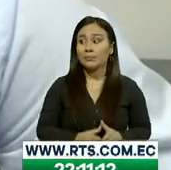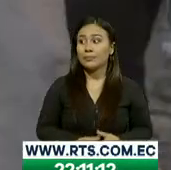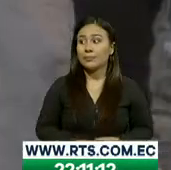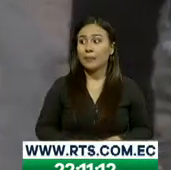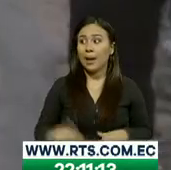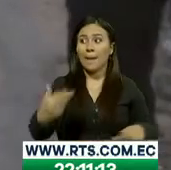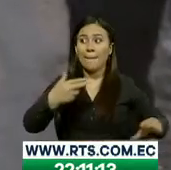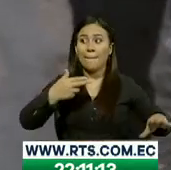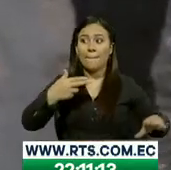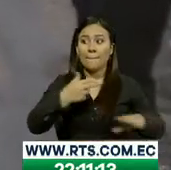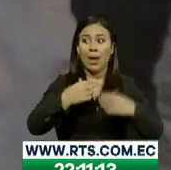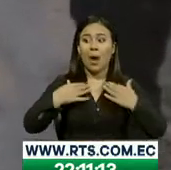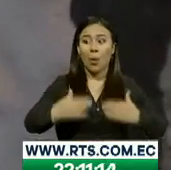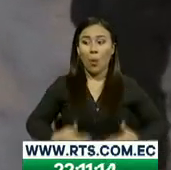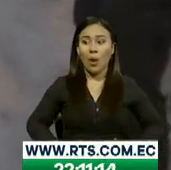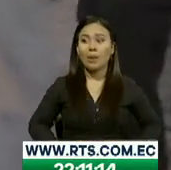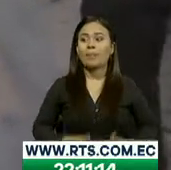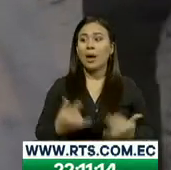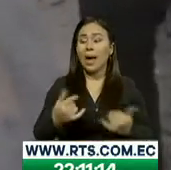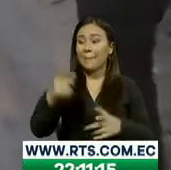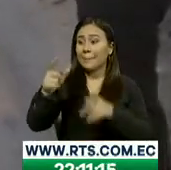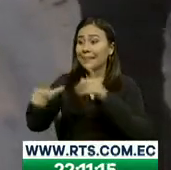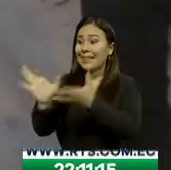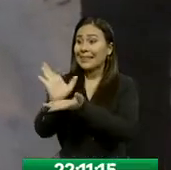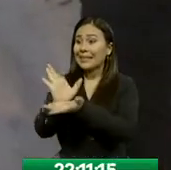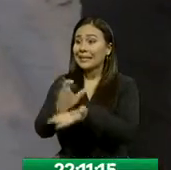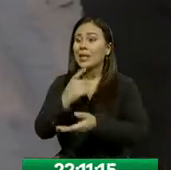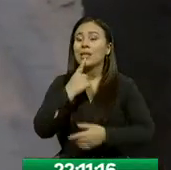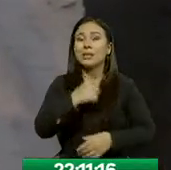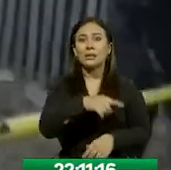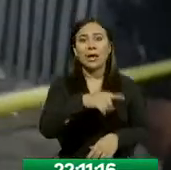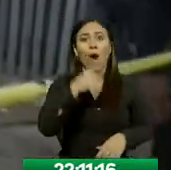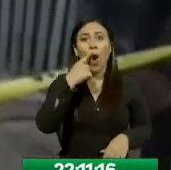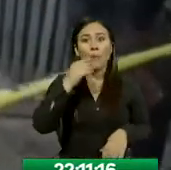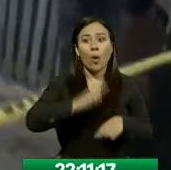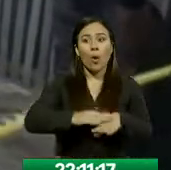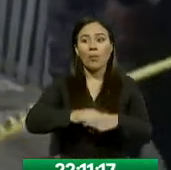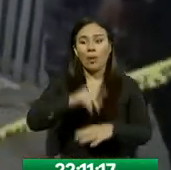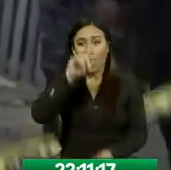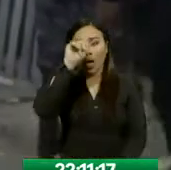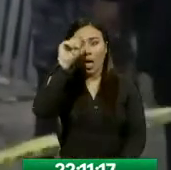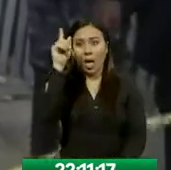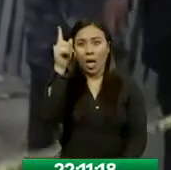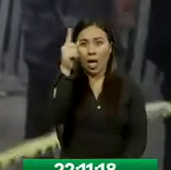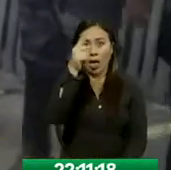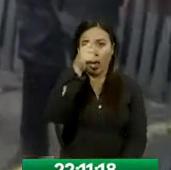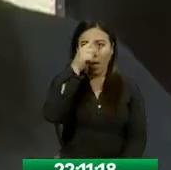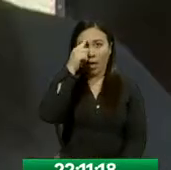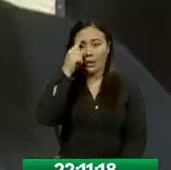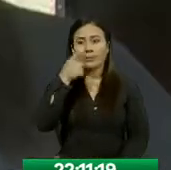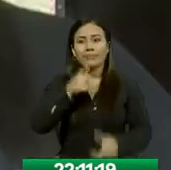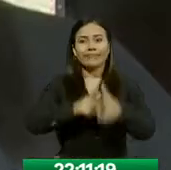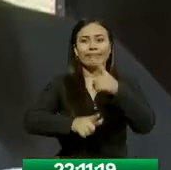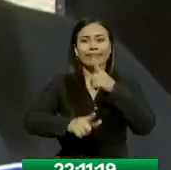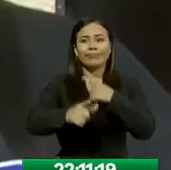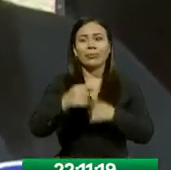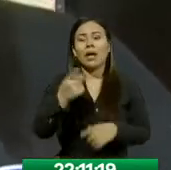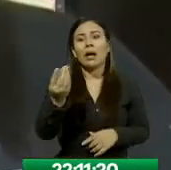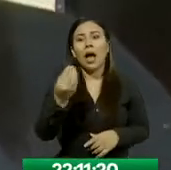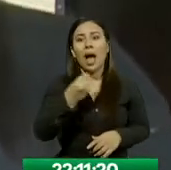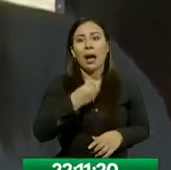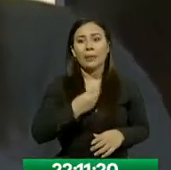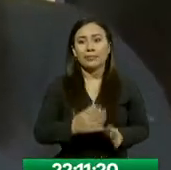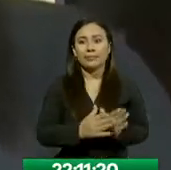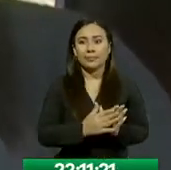disparado esta arma. Según testigos, el victimario se encontraba en estado etírico cuando disparó contra la mujer. Pero ese señor se